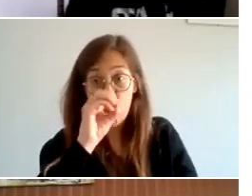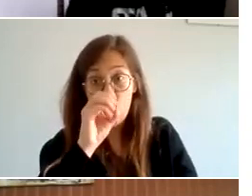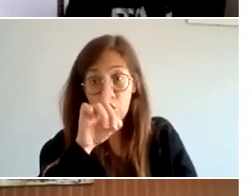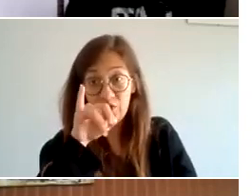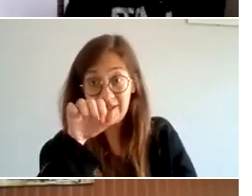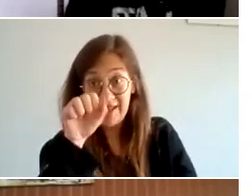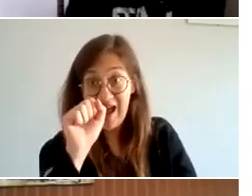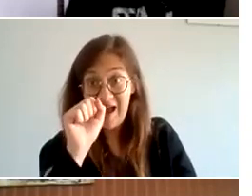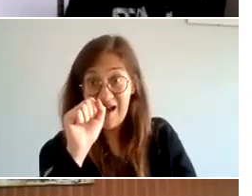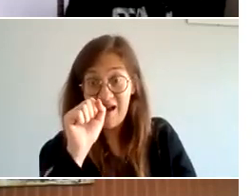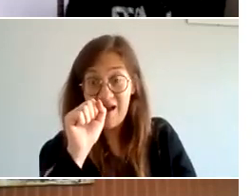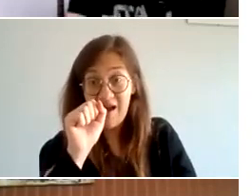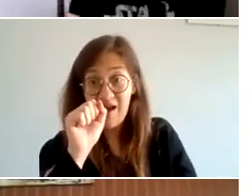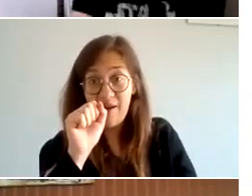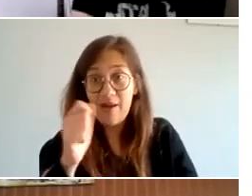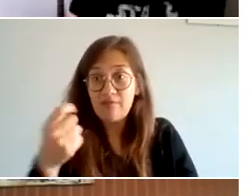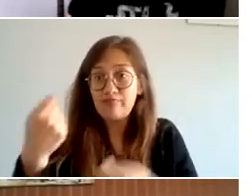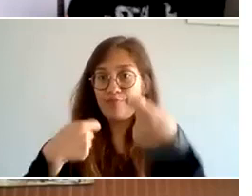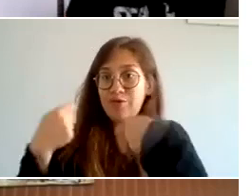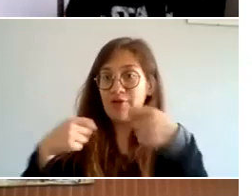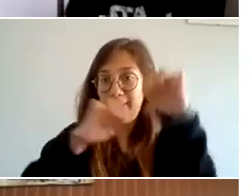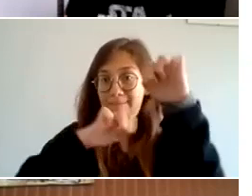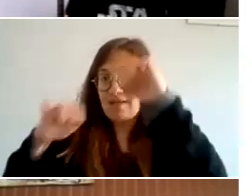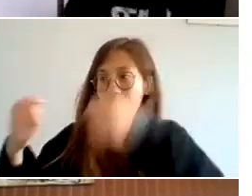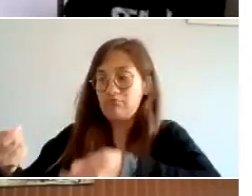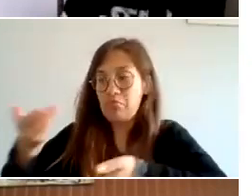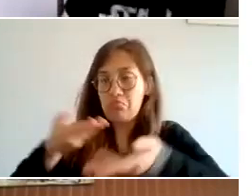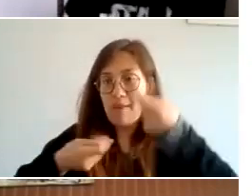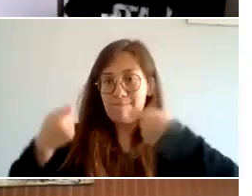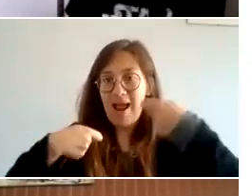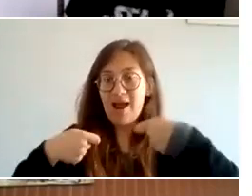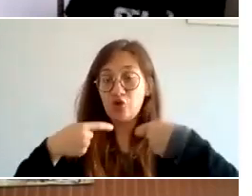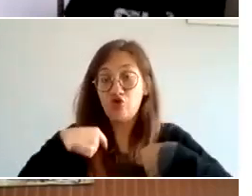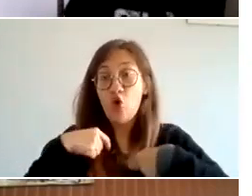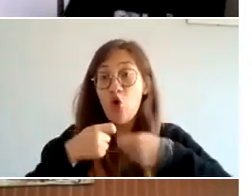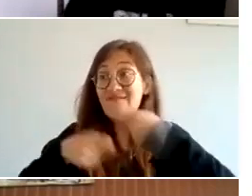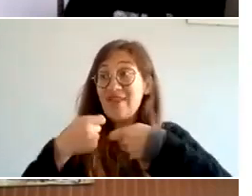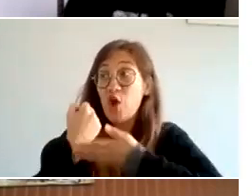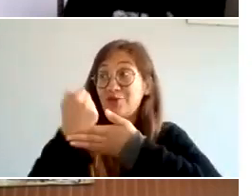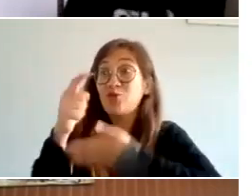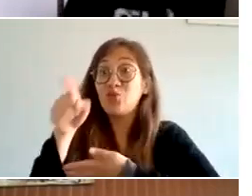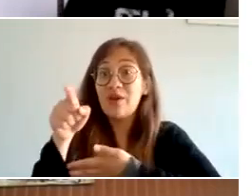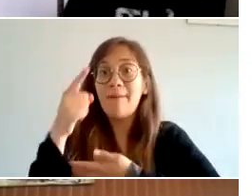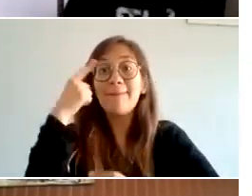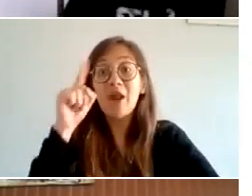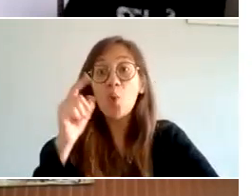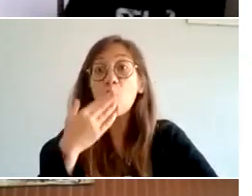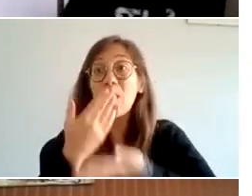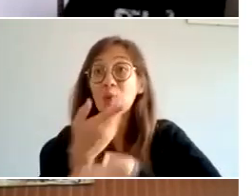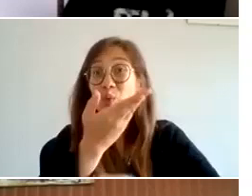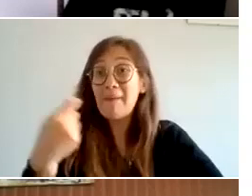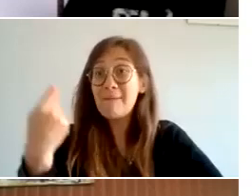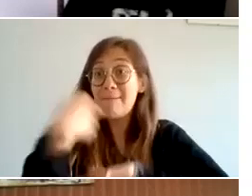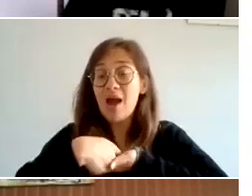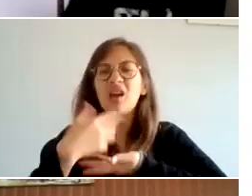Y por último, un buscador que no está en la lista, pero lo quería implementar acá, que es un buscador matemático, que se llama Wolfram